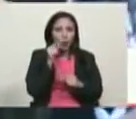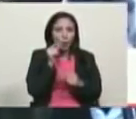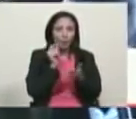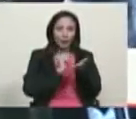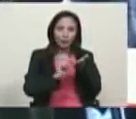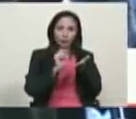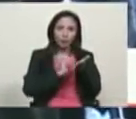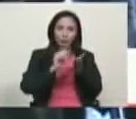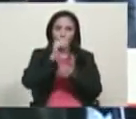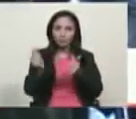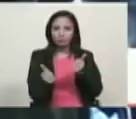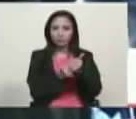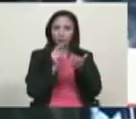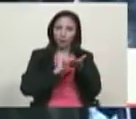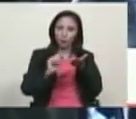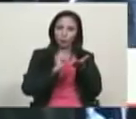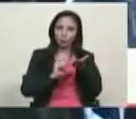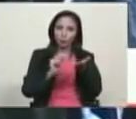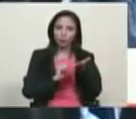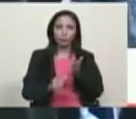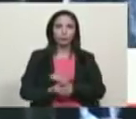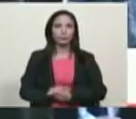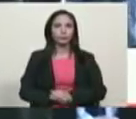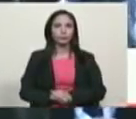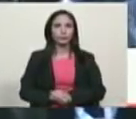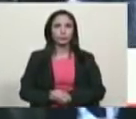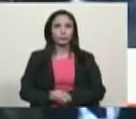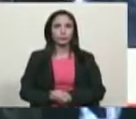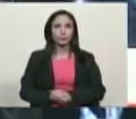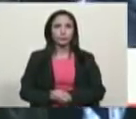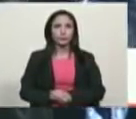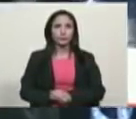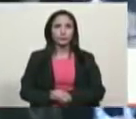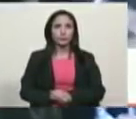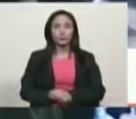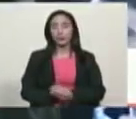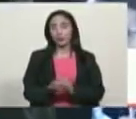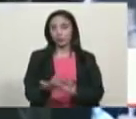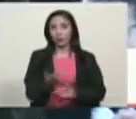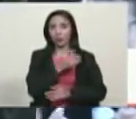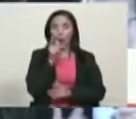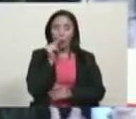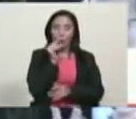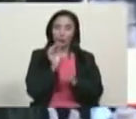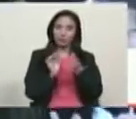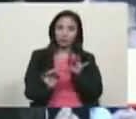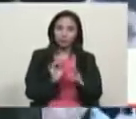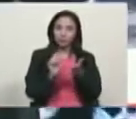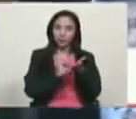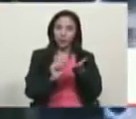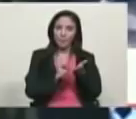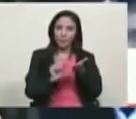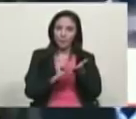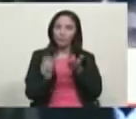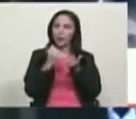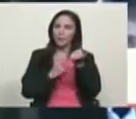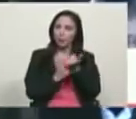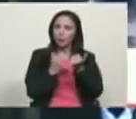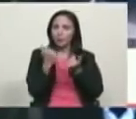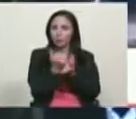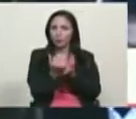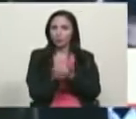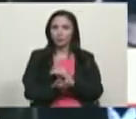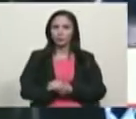Calzadilla, que está ahora en La Habana, por razones coyunturales, va a ser el coordinador. Nosotros podemos apoyarnos en esa